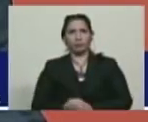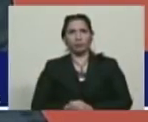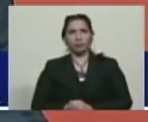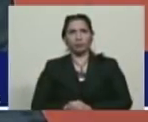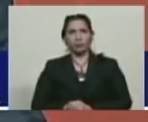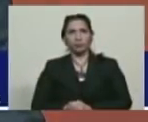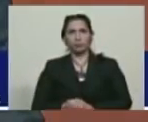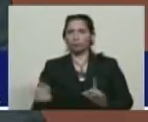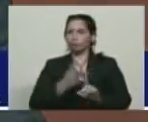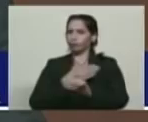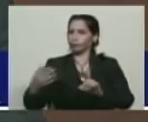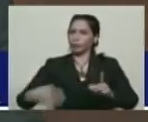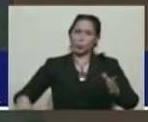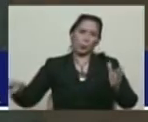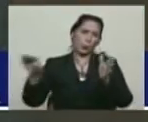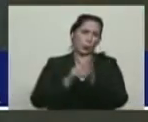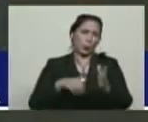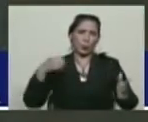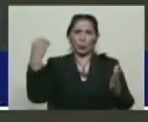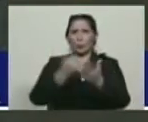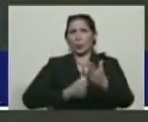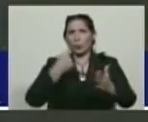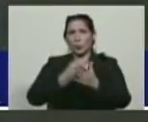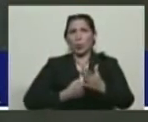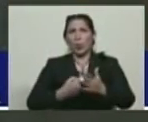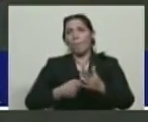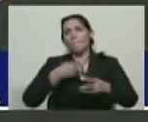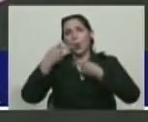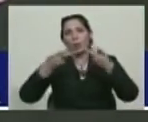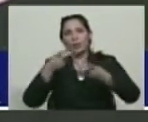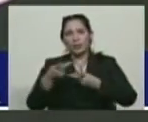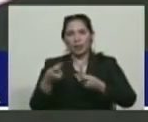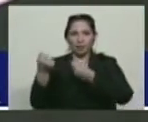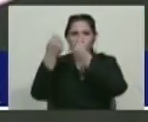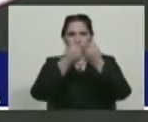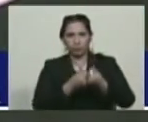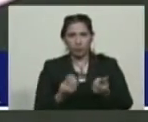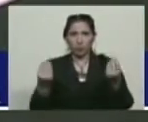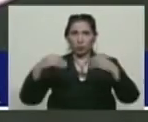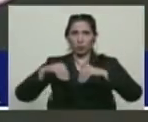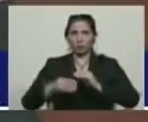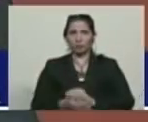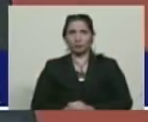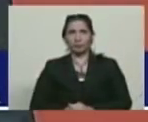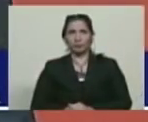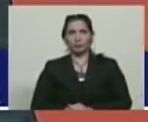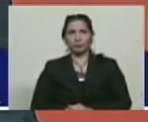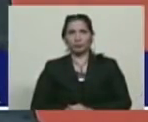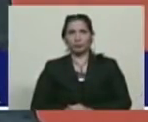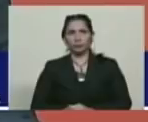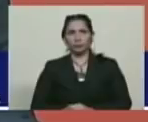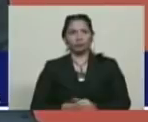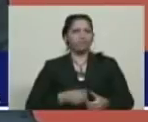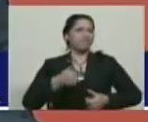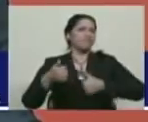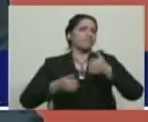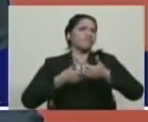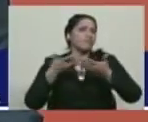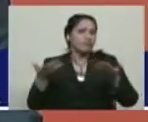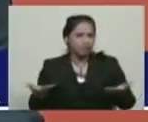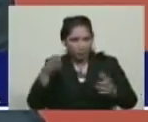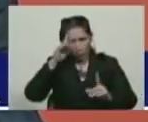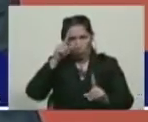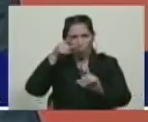reiteradamente la política de precios acordados que objetivo tiene la